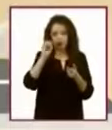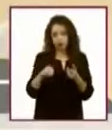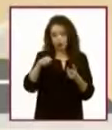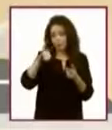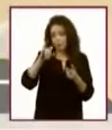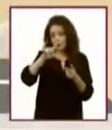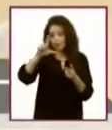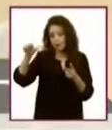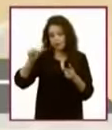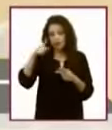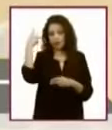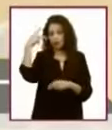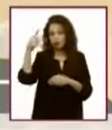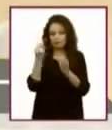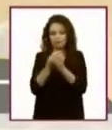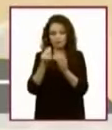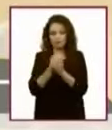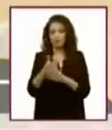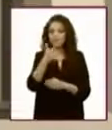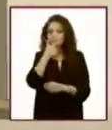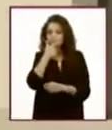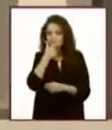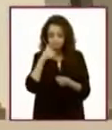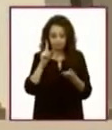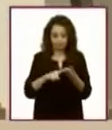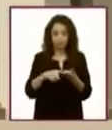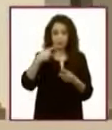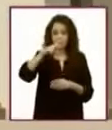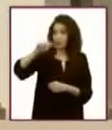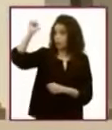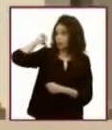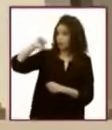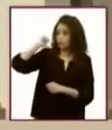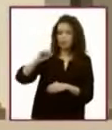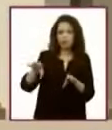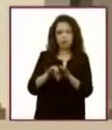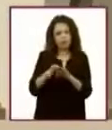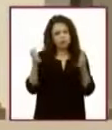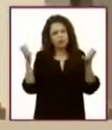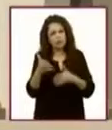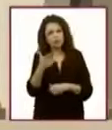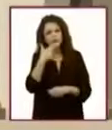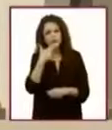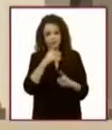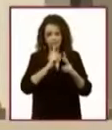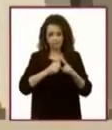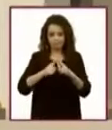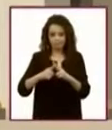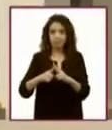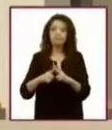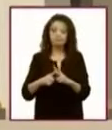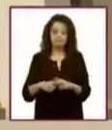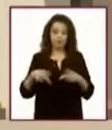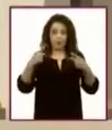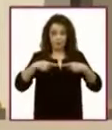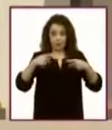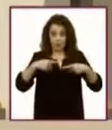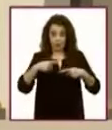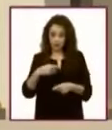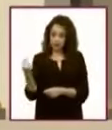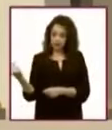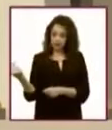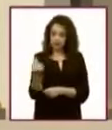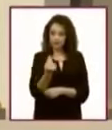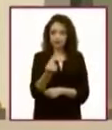Pero, ¿cómo medían la longitud en la antigüedad? En todas las civilizaciones antiguas, el hombre se enfrentó a la necesidad